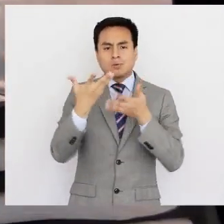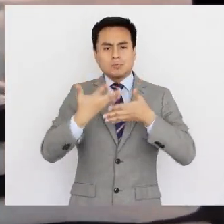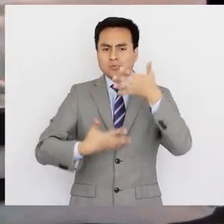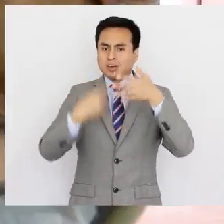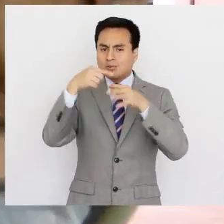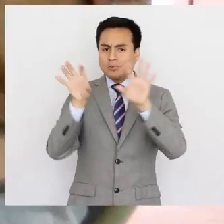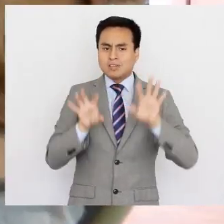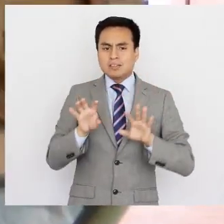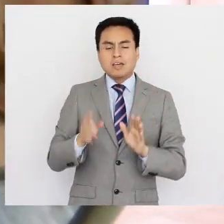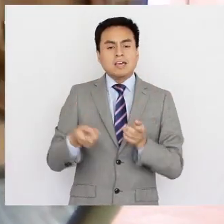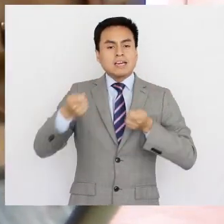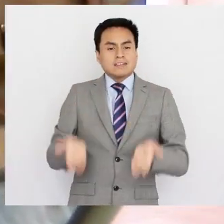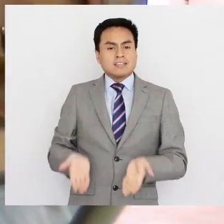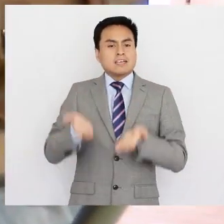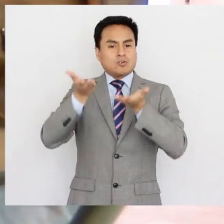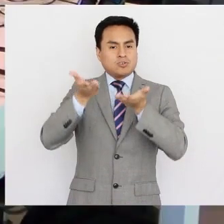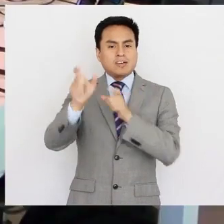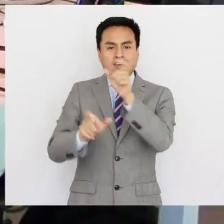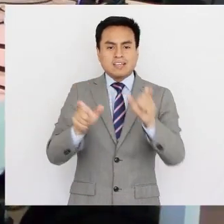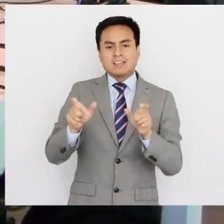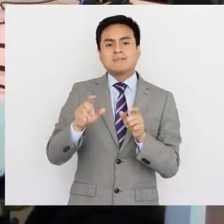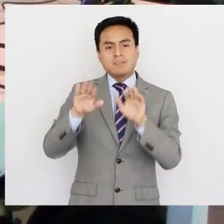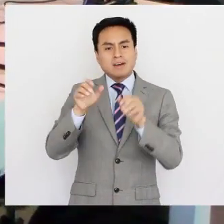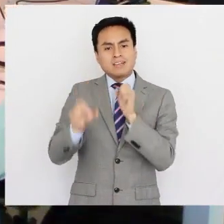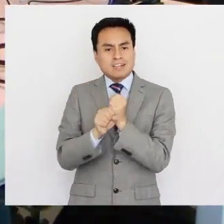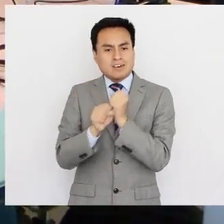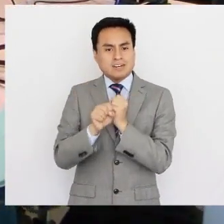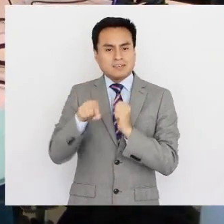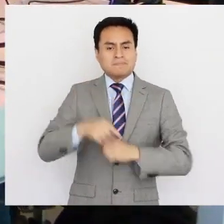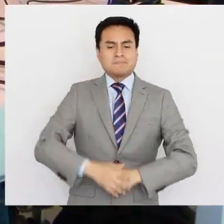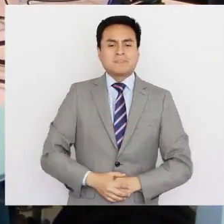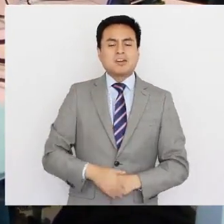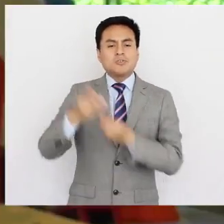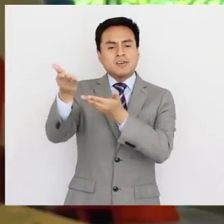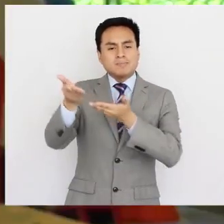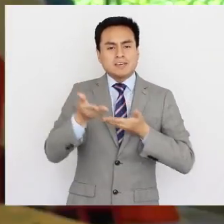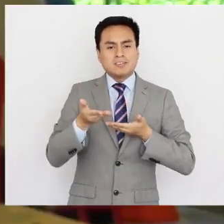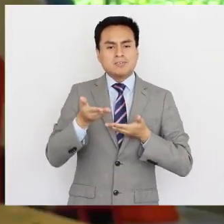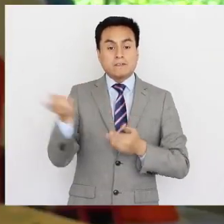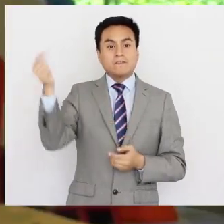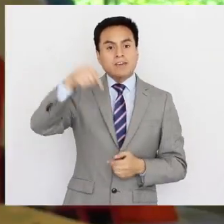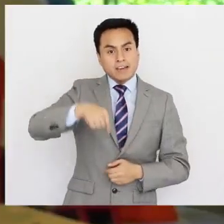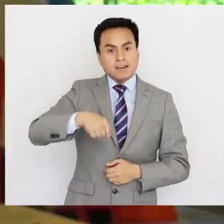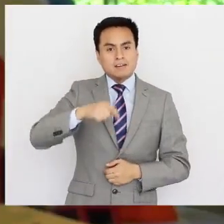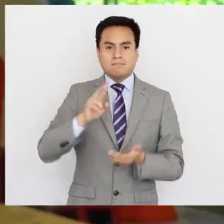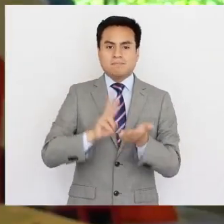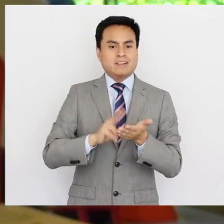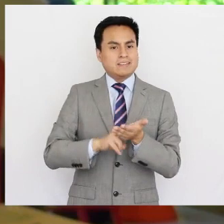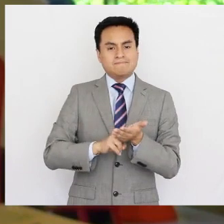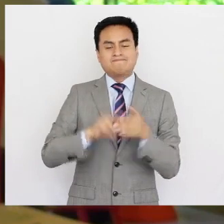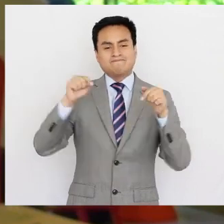hacer crecer su negocio con la gente, con la misma gente que trabaja en el cowork. Yo los invito a que vengan porque de verdad